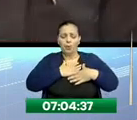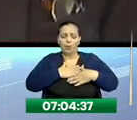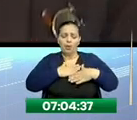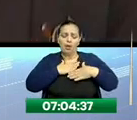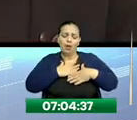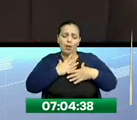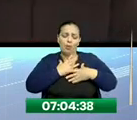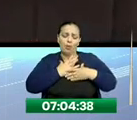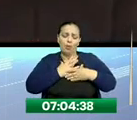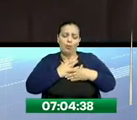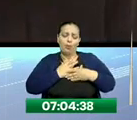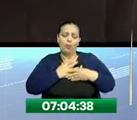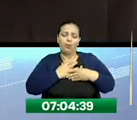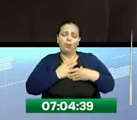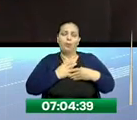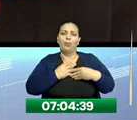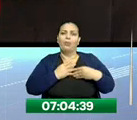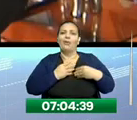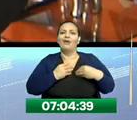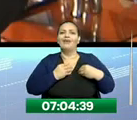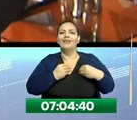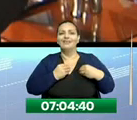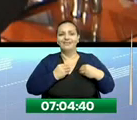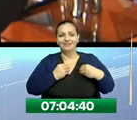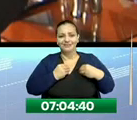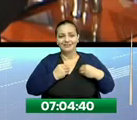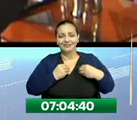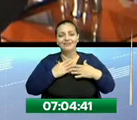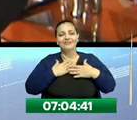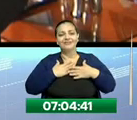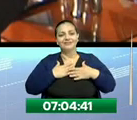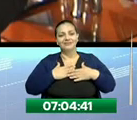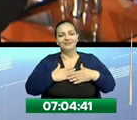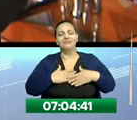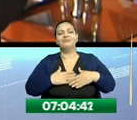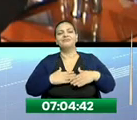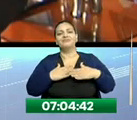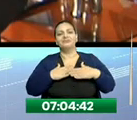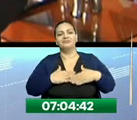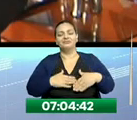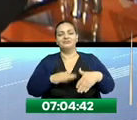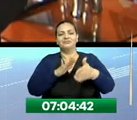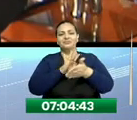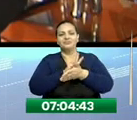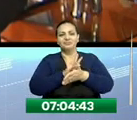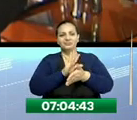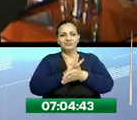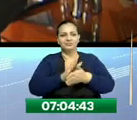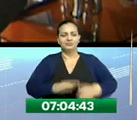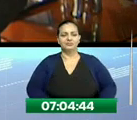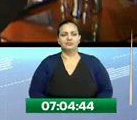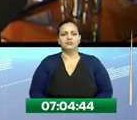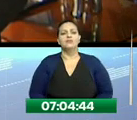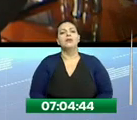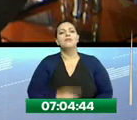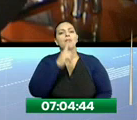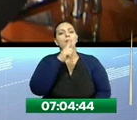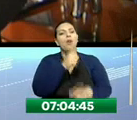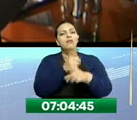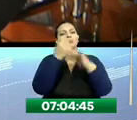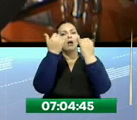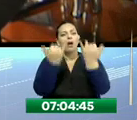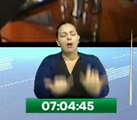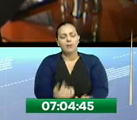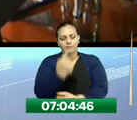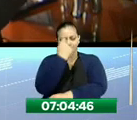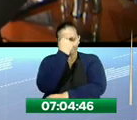abrir los corazones, es momento de poner en orden nuestras ideas, nuestros sentimientos y aplicarle, darle al mundo,